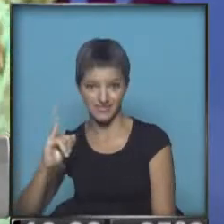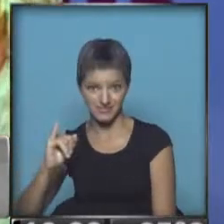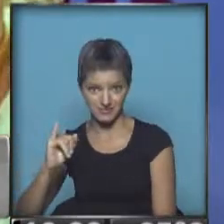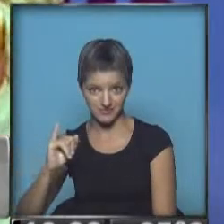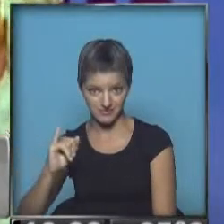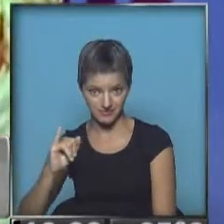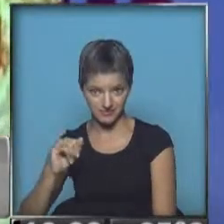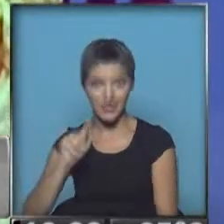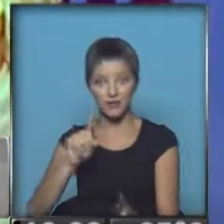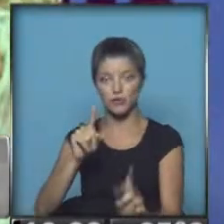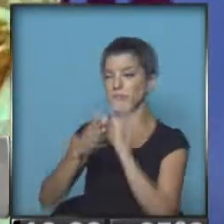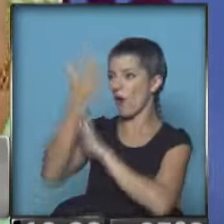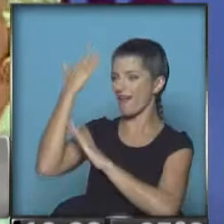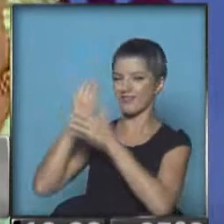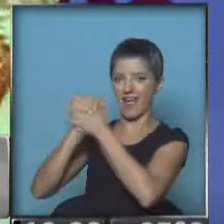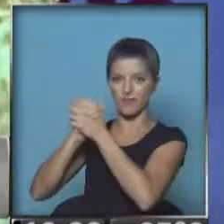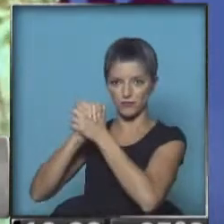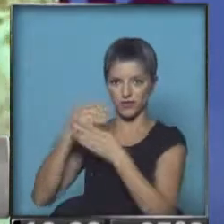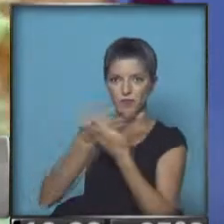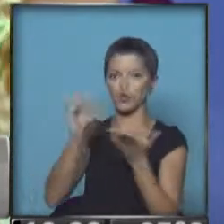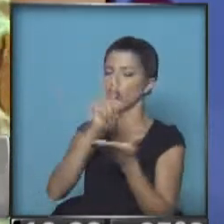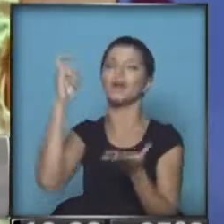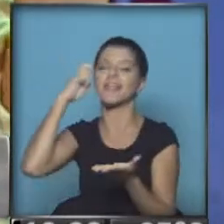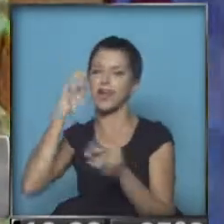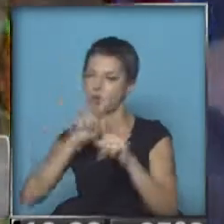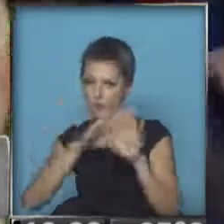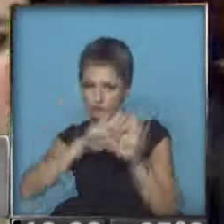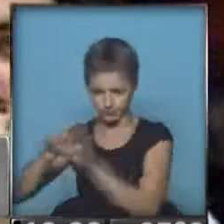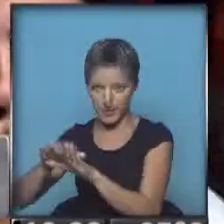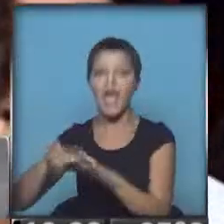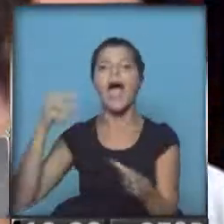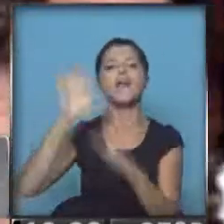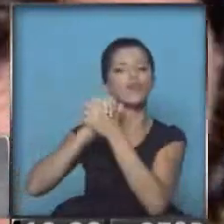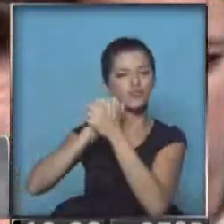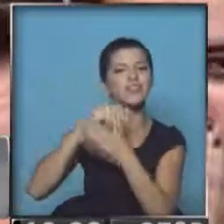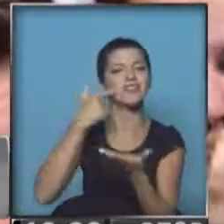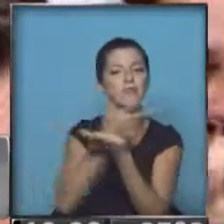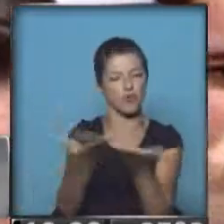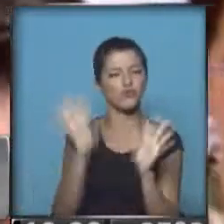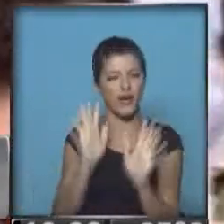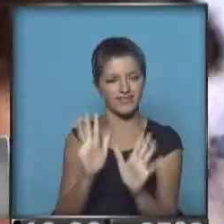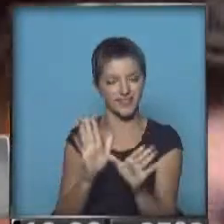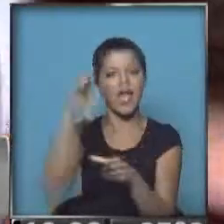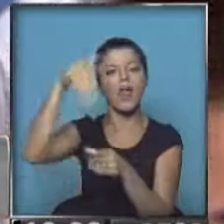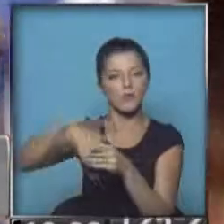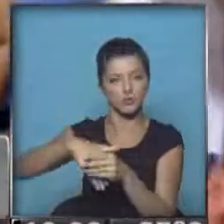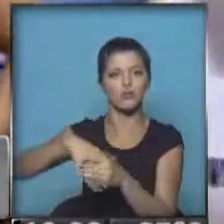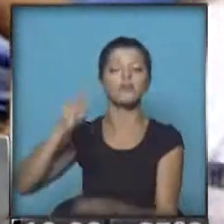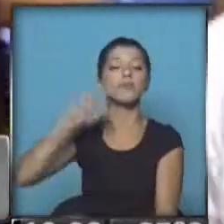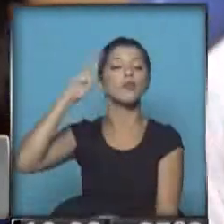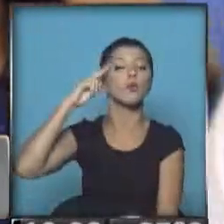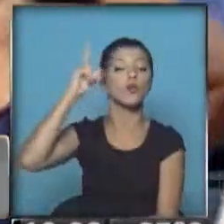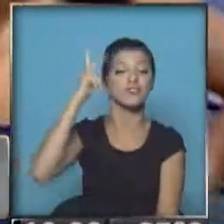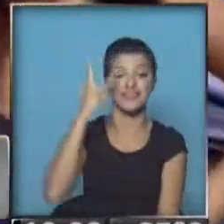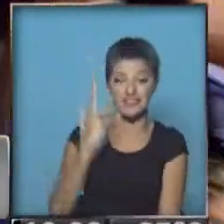que los mostró al alfonsinismo, no al radicalismo, y no me importa que me critiquen otros, las elecciones en el 83